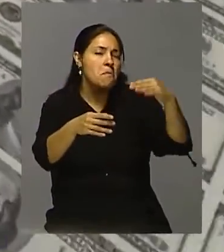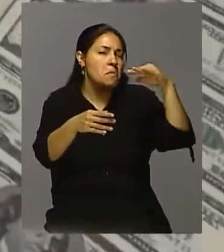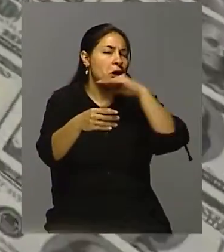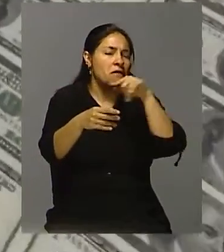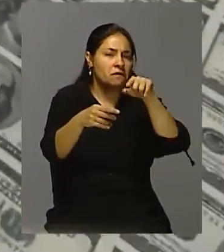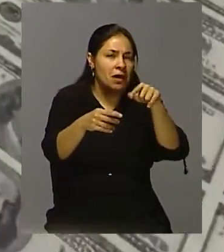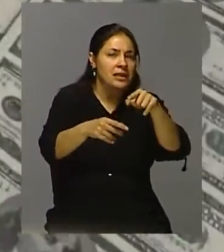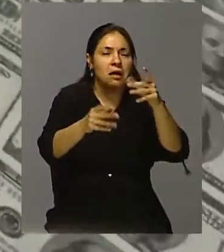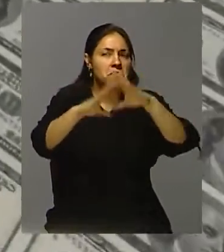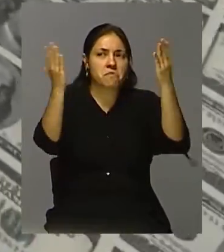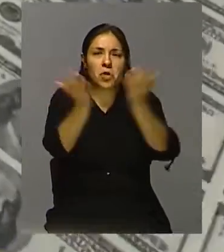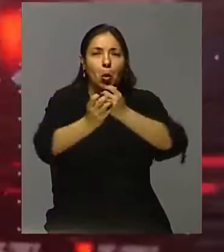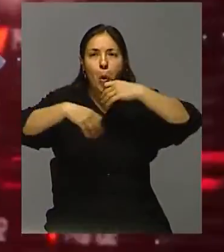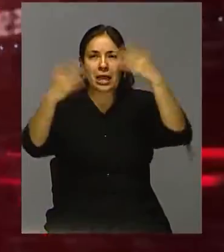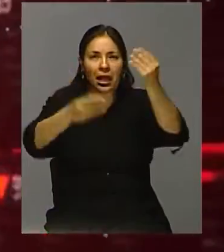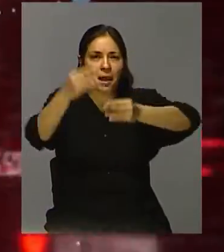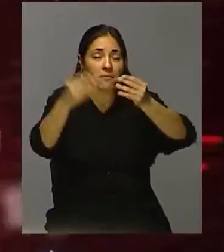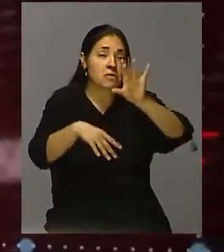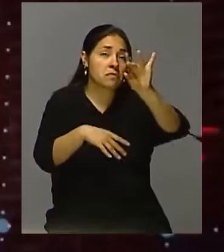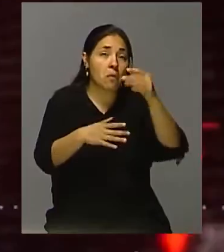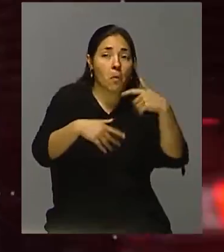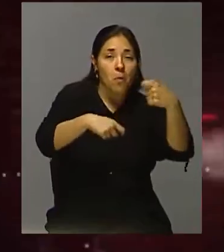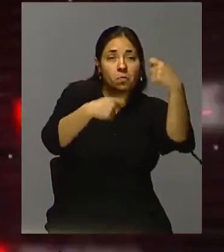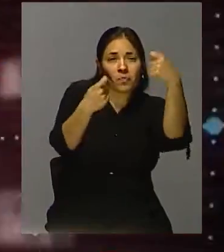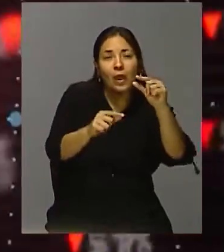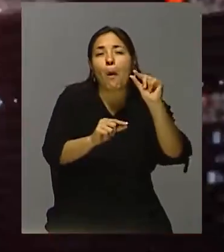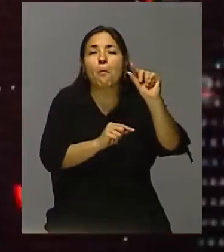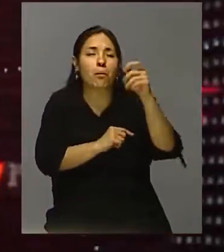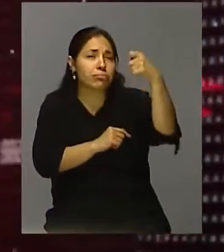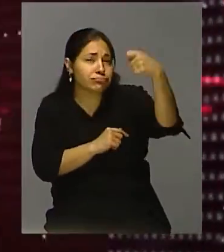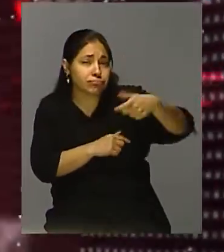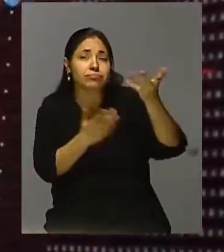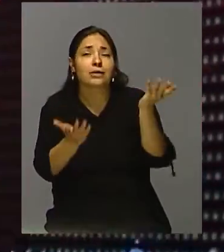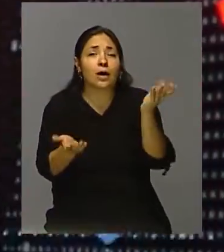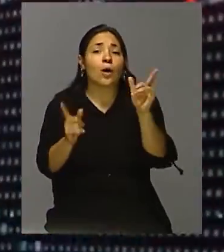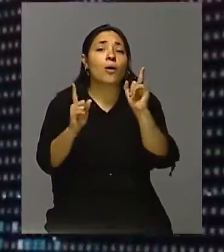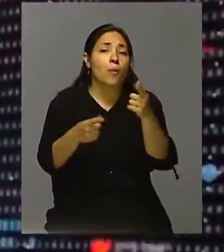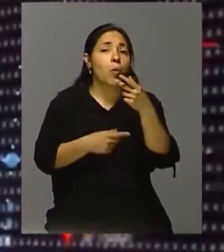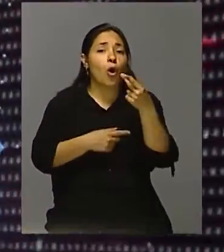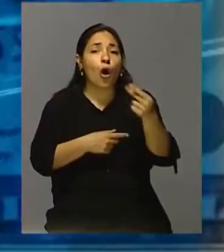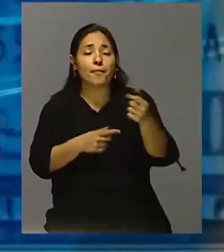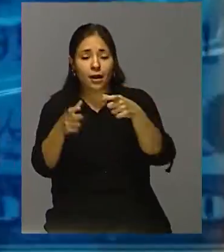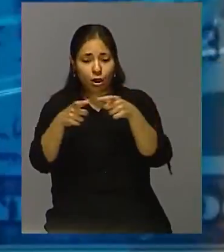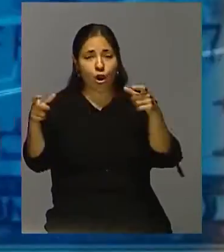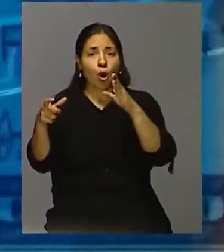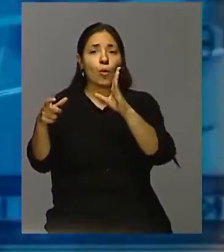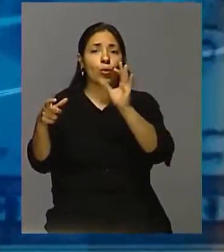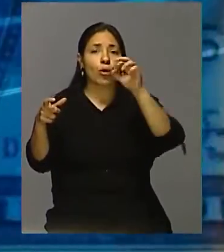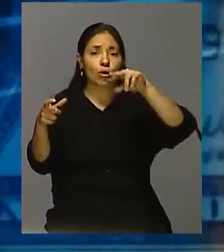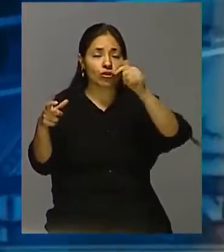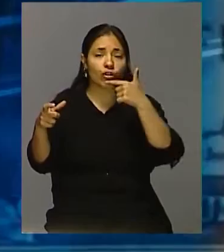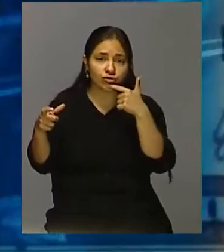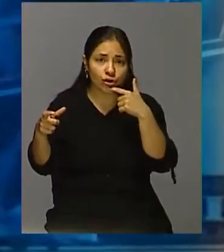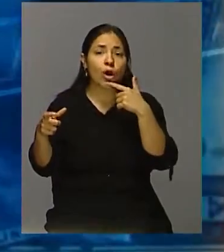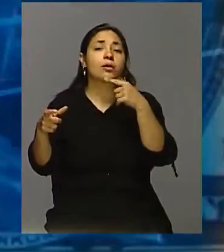todas partes del mundo, incluso desde la Argentina, incluso desde acá donde vivimos, permite al mismo tiempo comprar bonos u obligaciones negociables, que son una